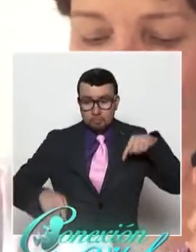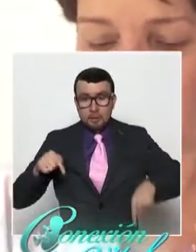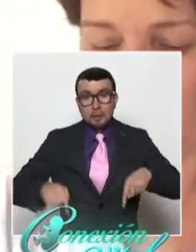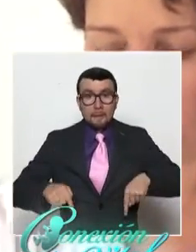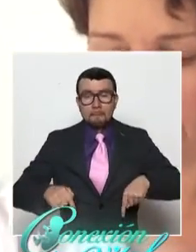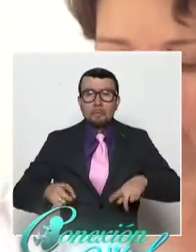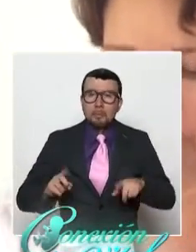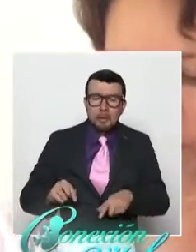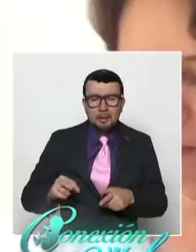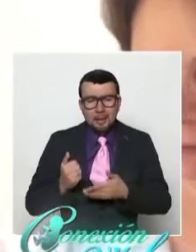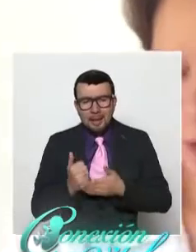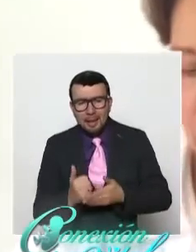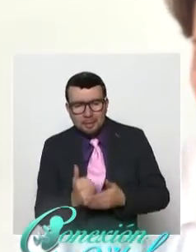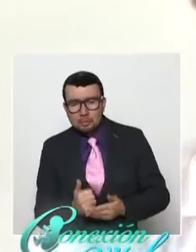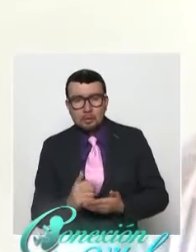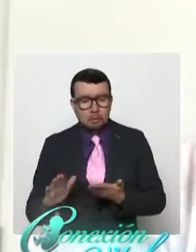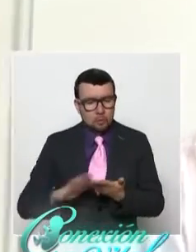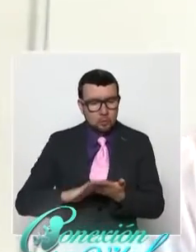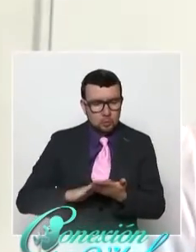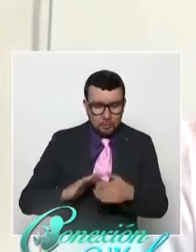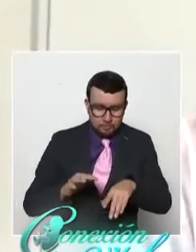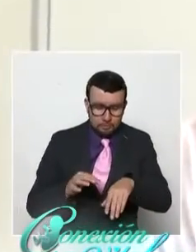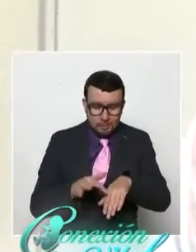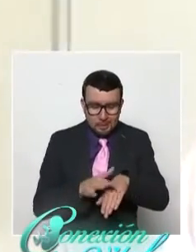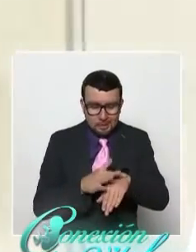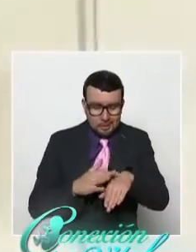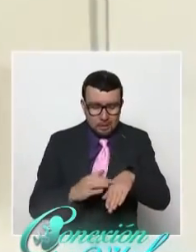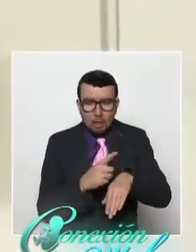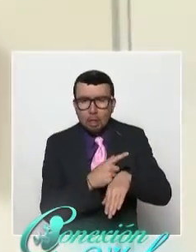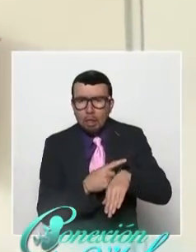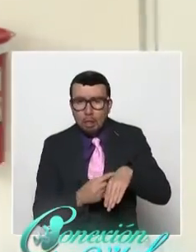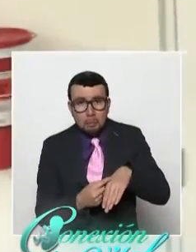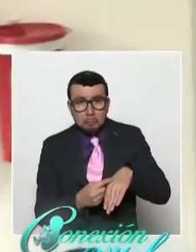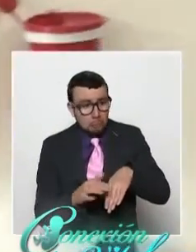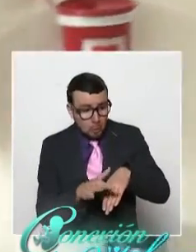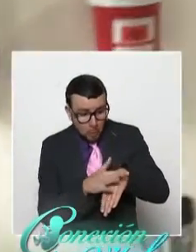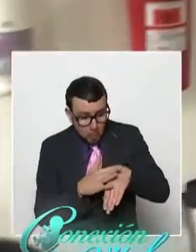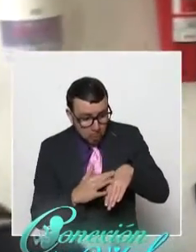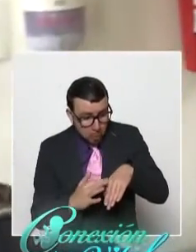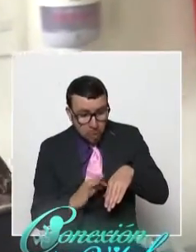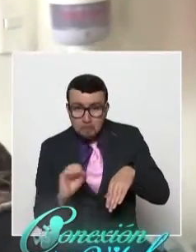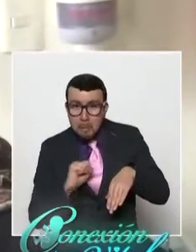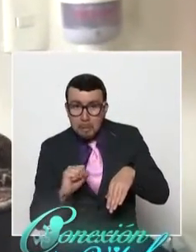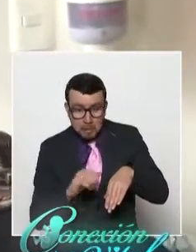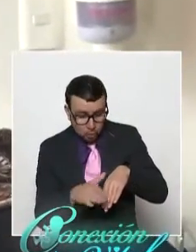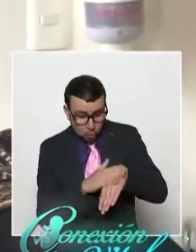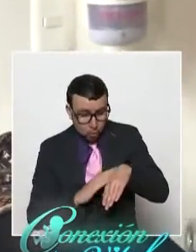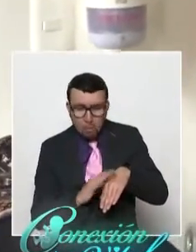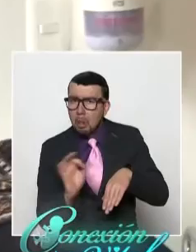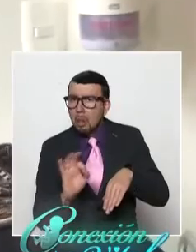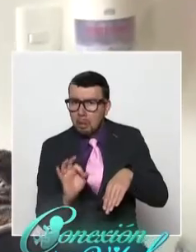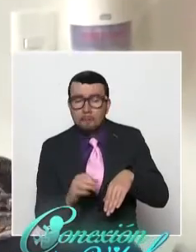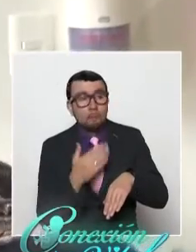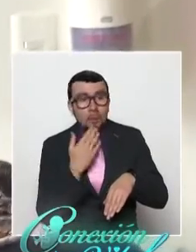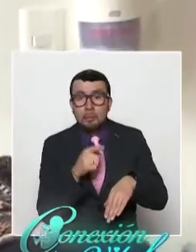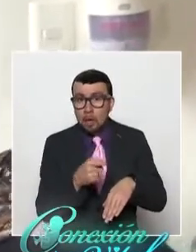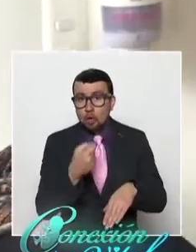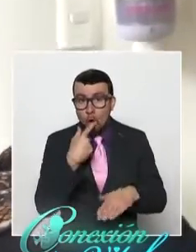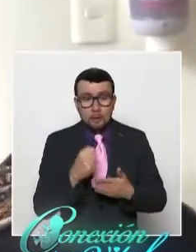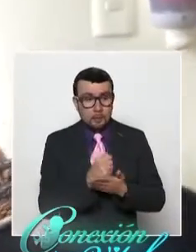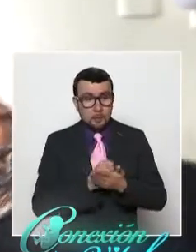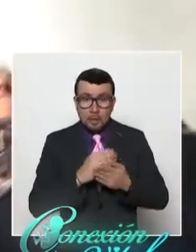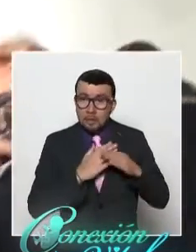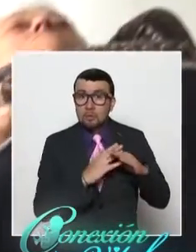hacer un estímulo de granulación, porque los bordes de esta herida no son muy, que digamos, bordes activos. Aunque está con tratamiento antibiótico,